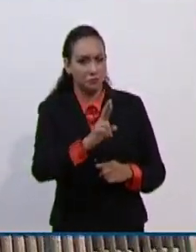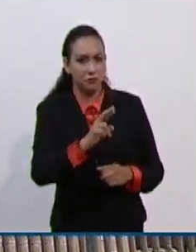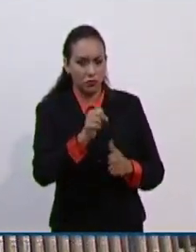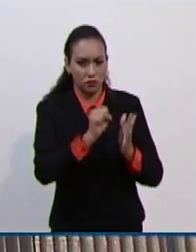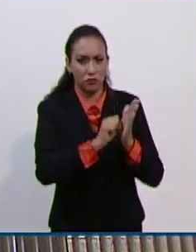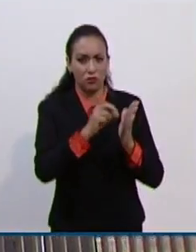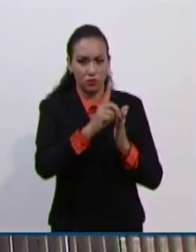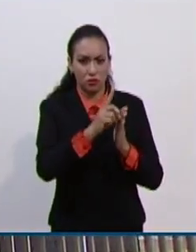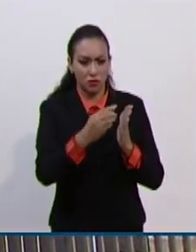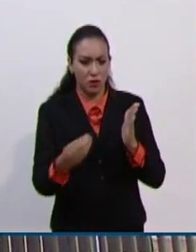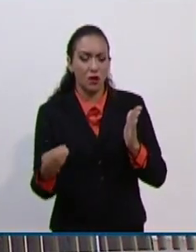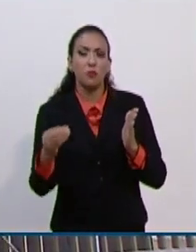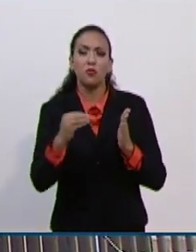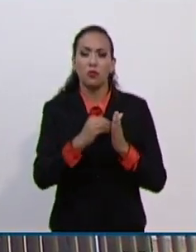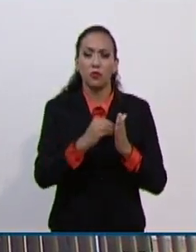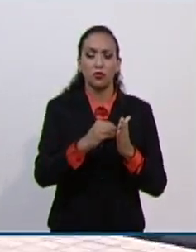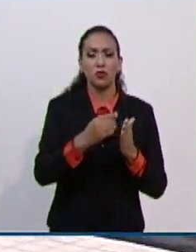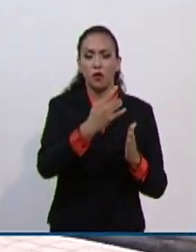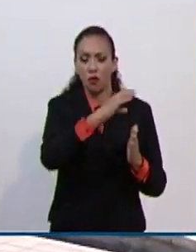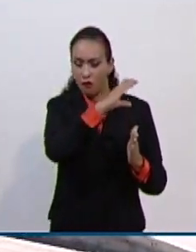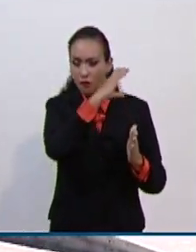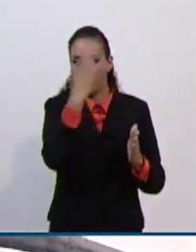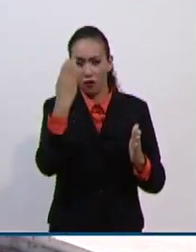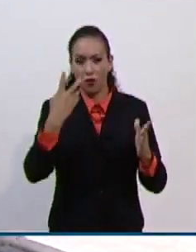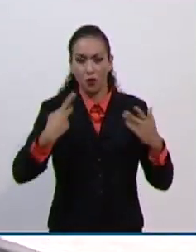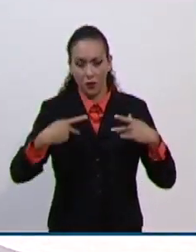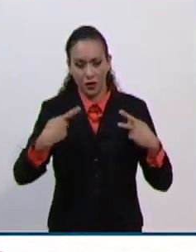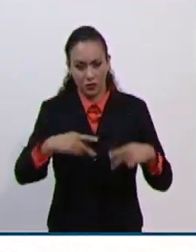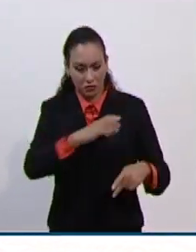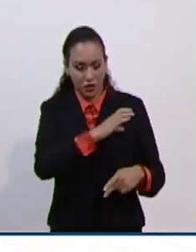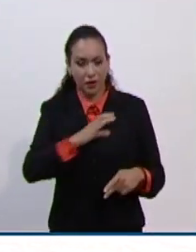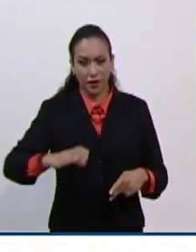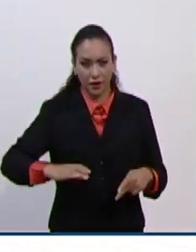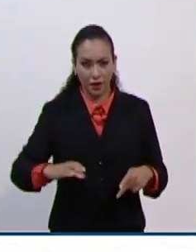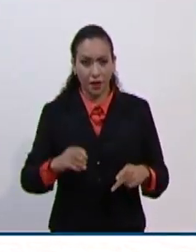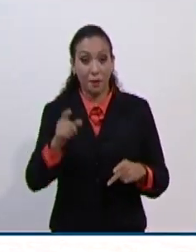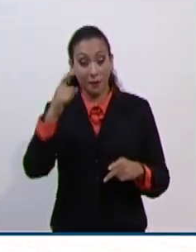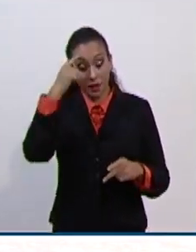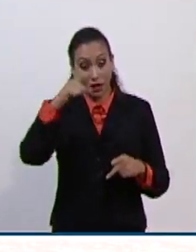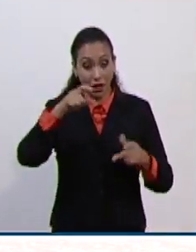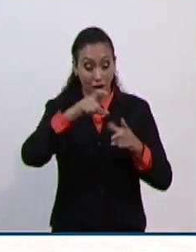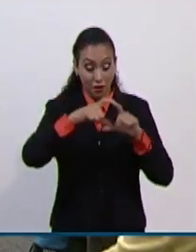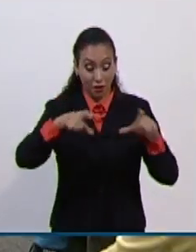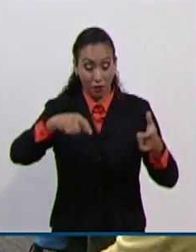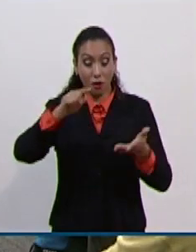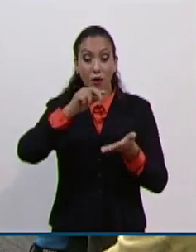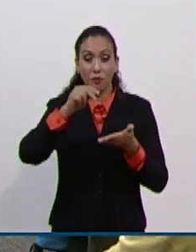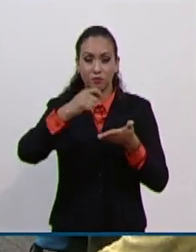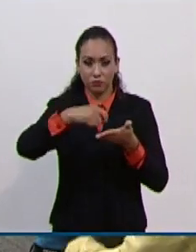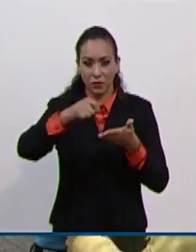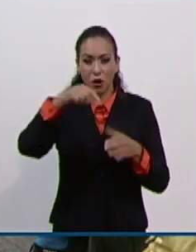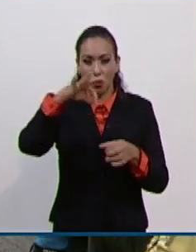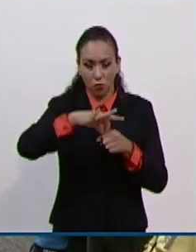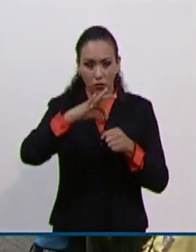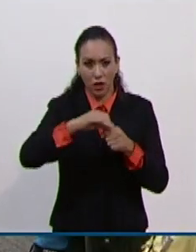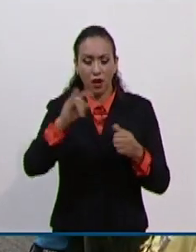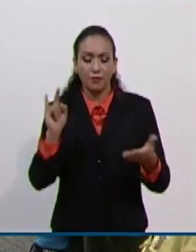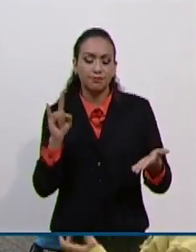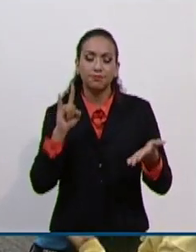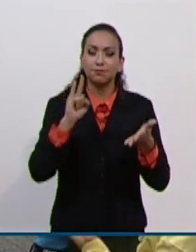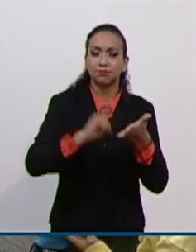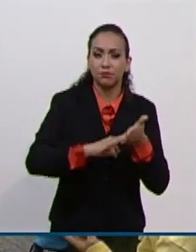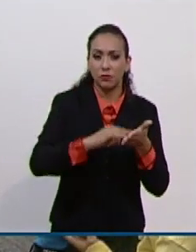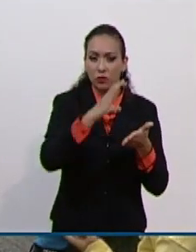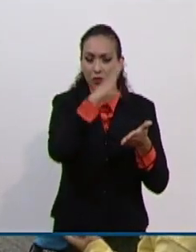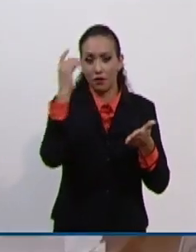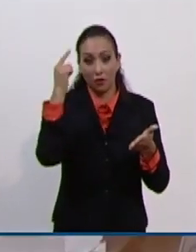de incluir las fotografías de los aspirantes a la presidencia de la República en las boletas correspondientes, con el fin de identificar de